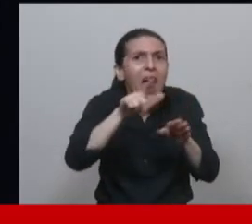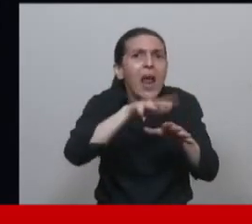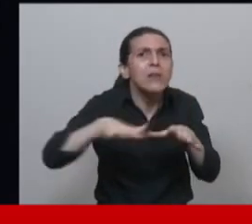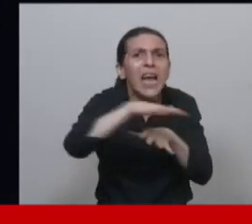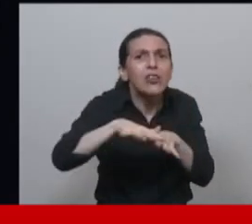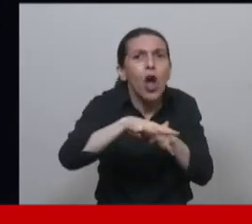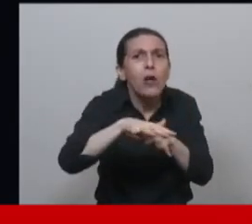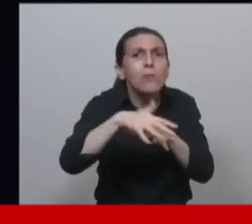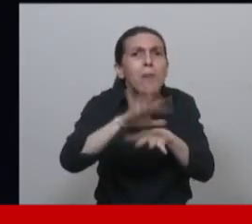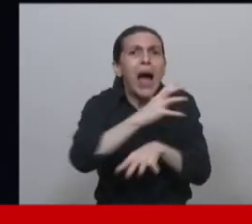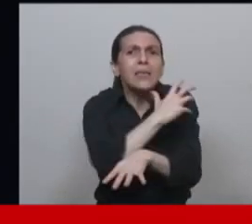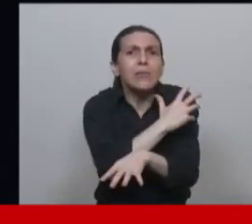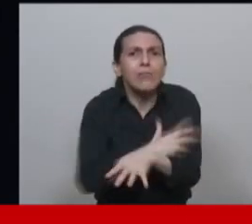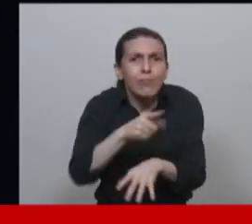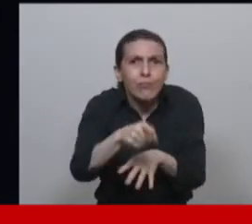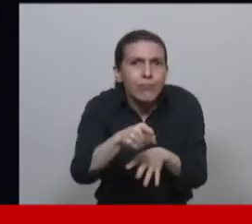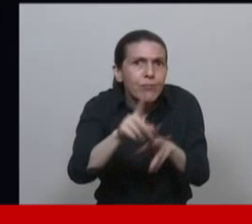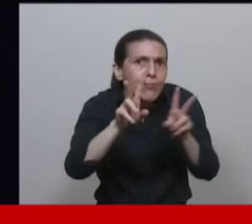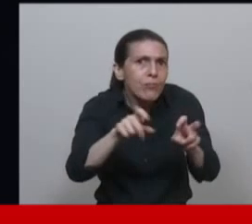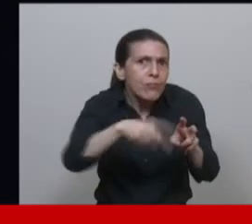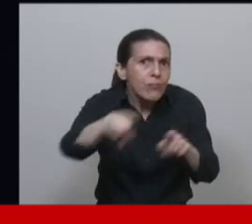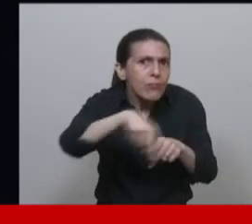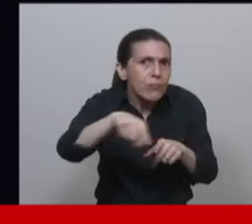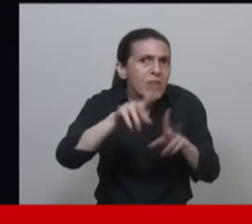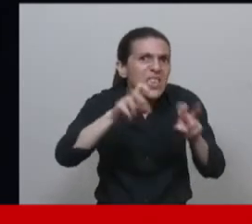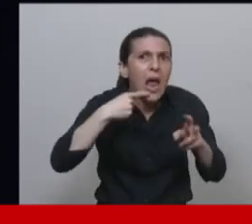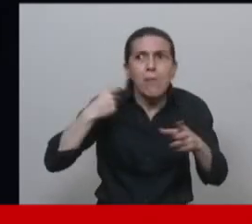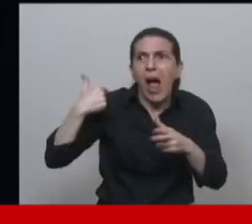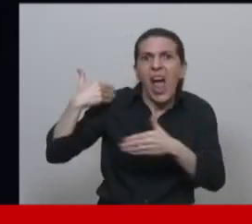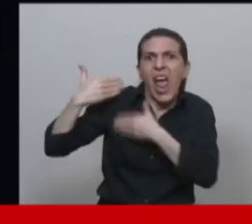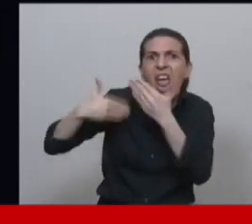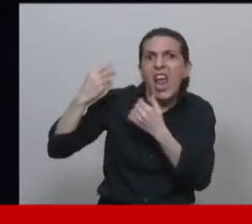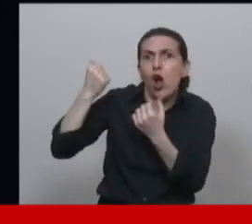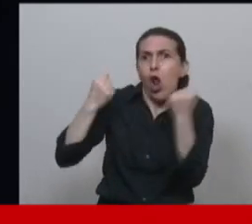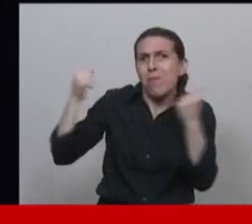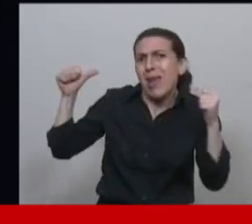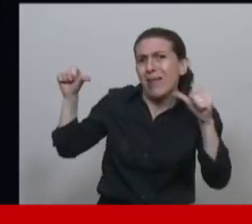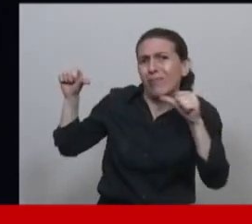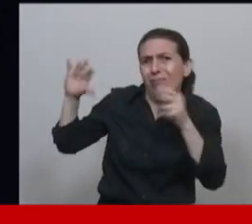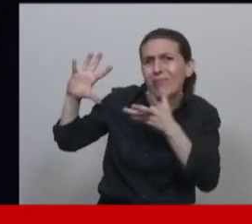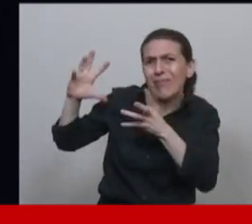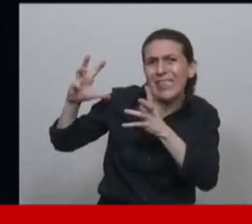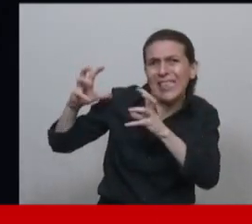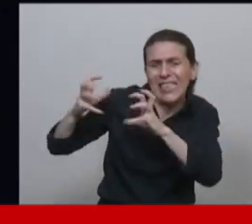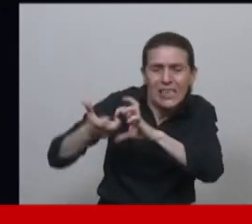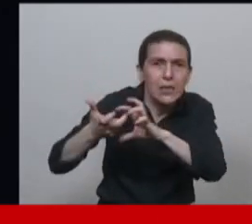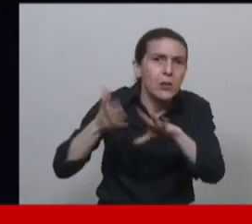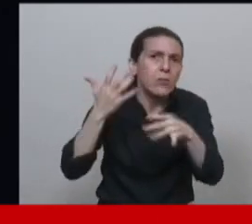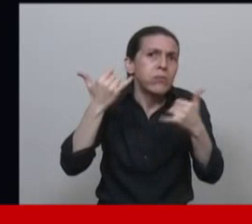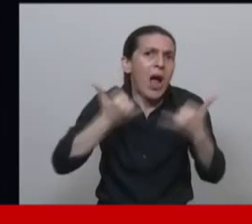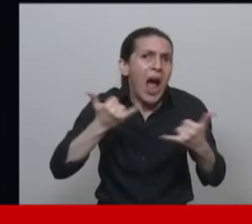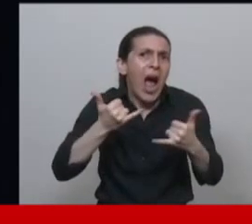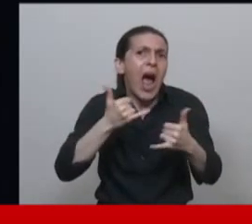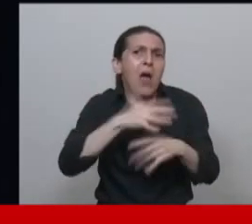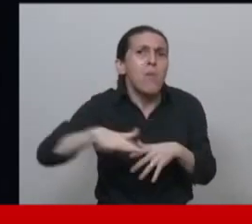población, como consecuencia del proceso económico que se había venido transitando en los años previos. La vulnerabilidad había